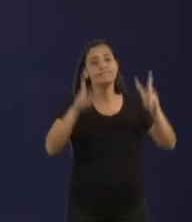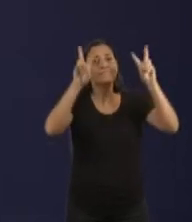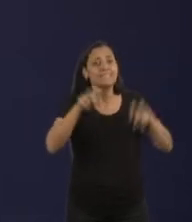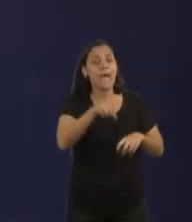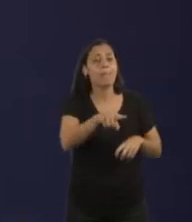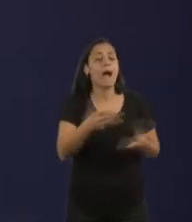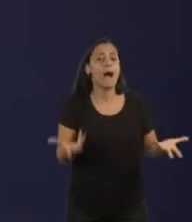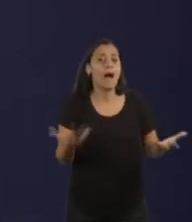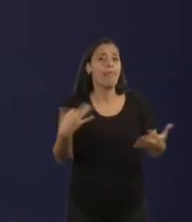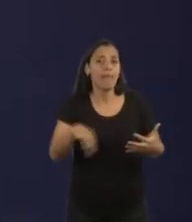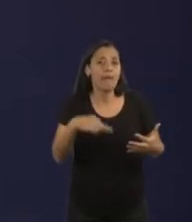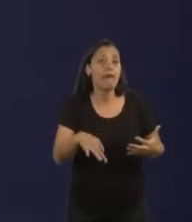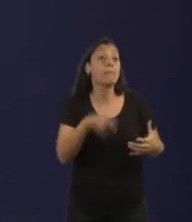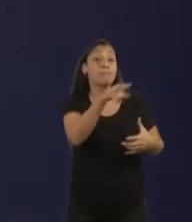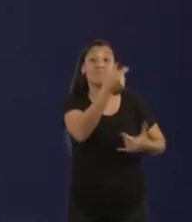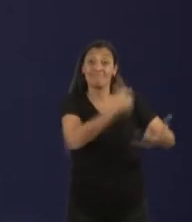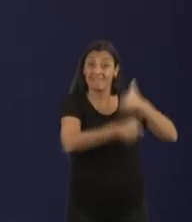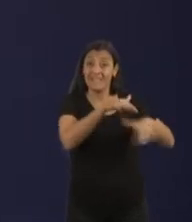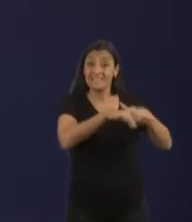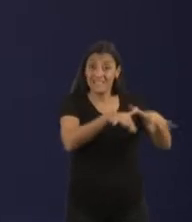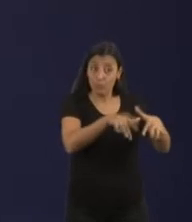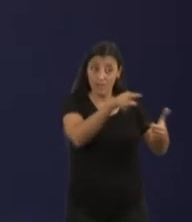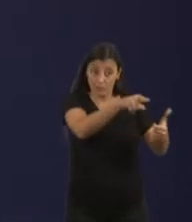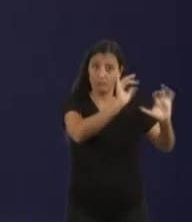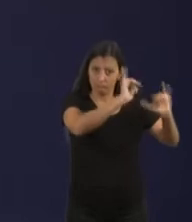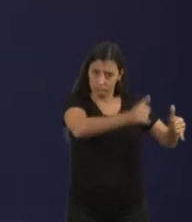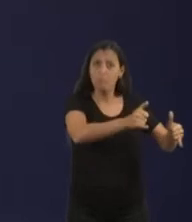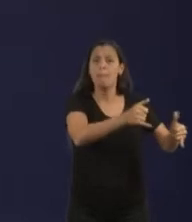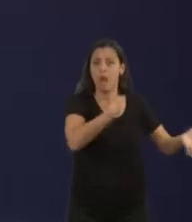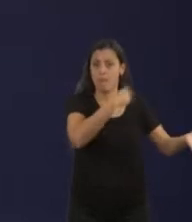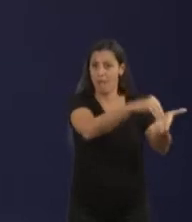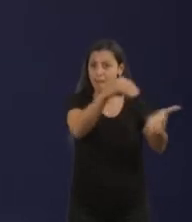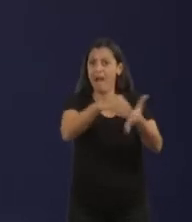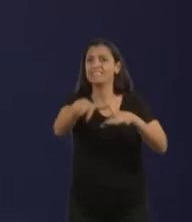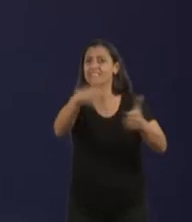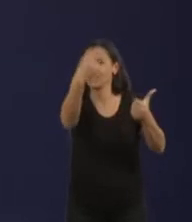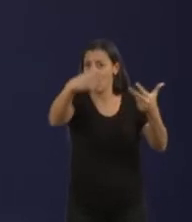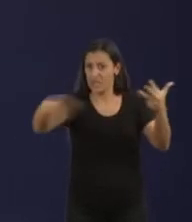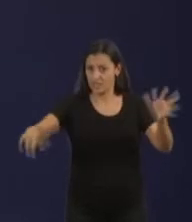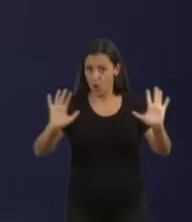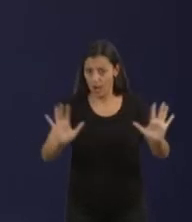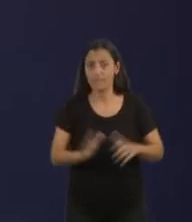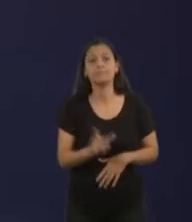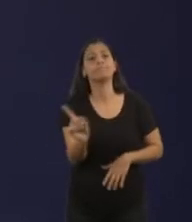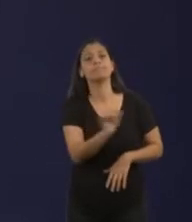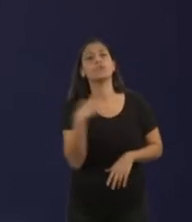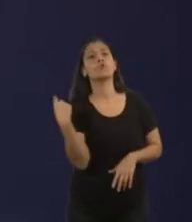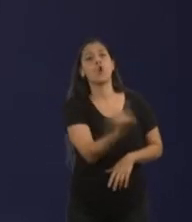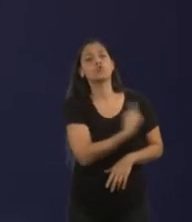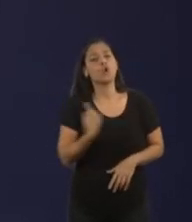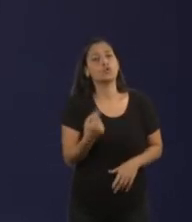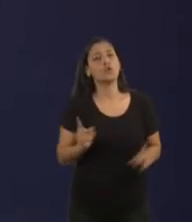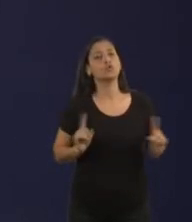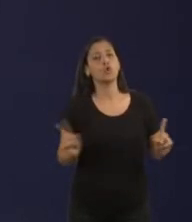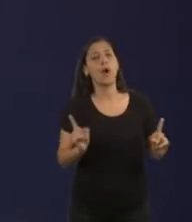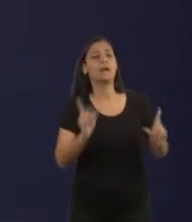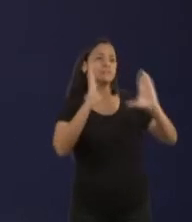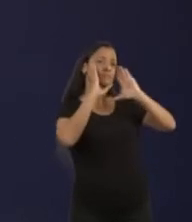tanto por el episodio que vos escribís como por cualquier otra cosa digo a ver no no nosotros no nos